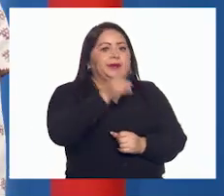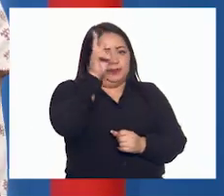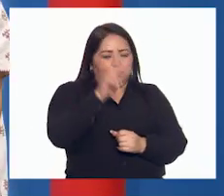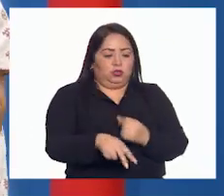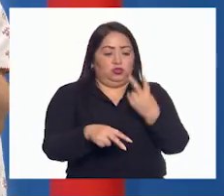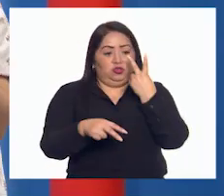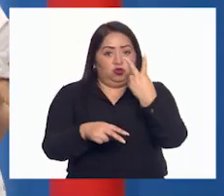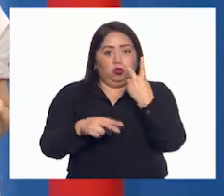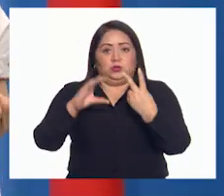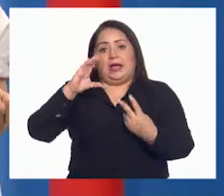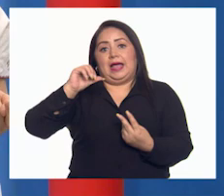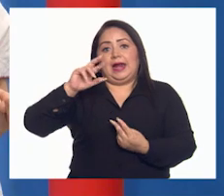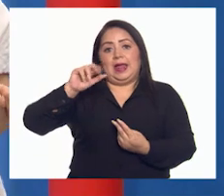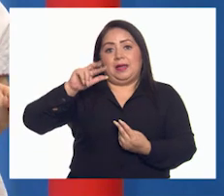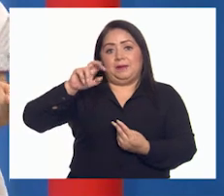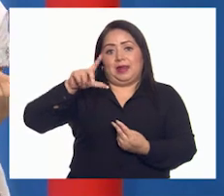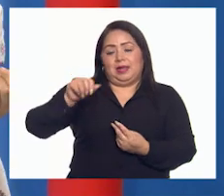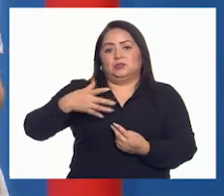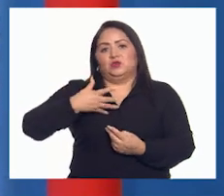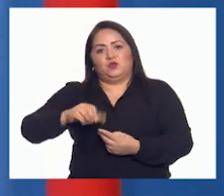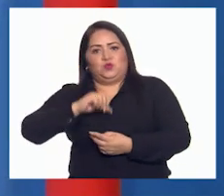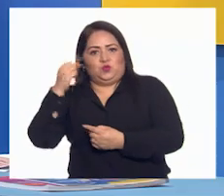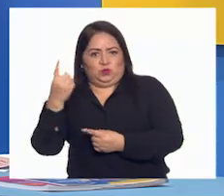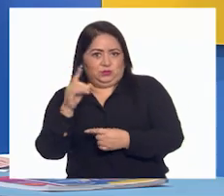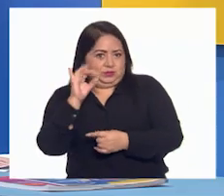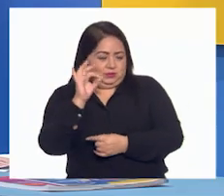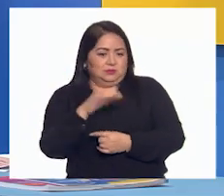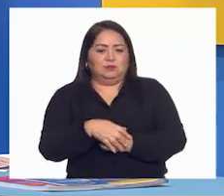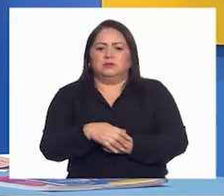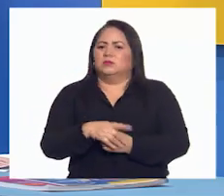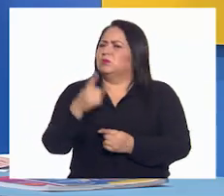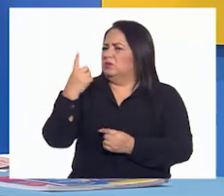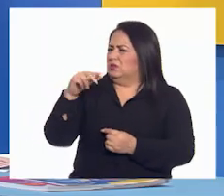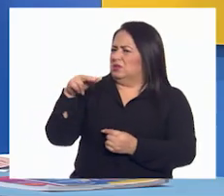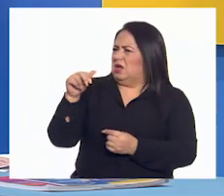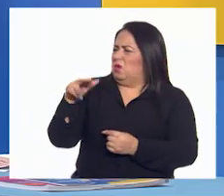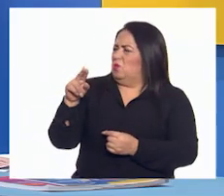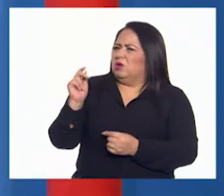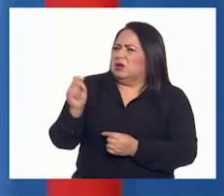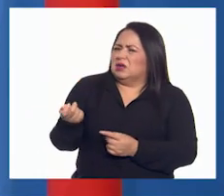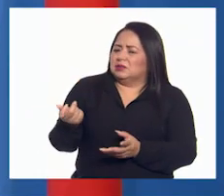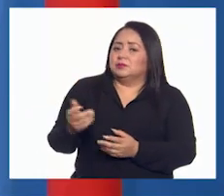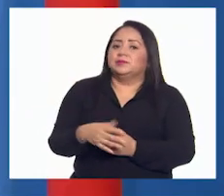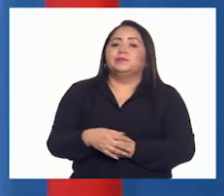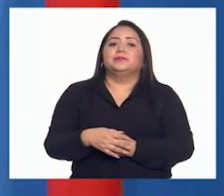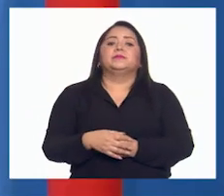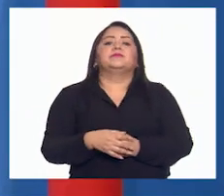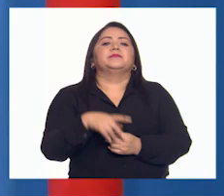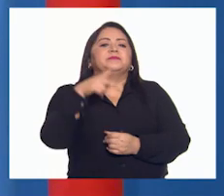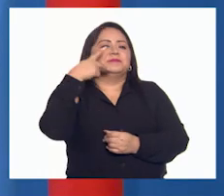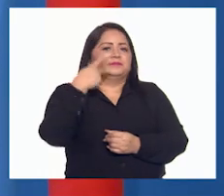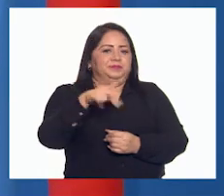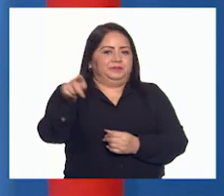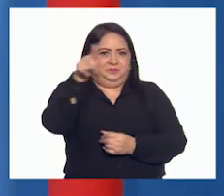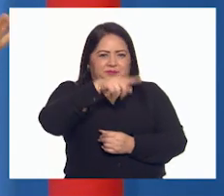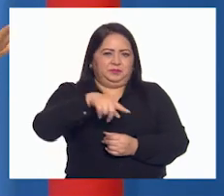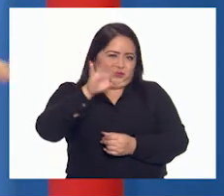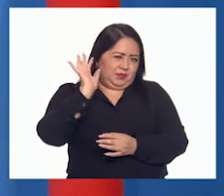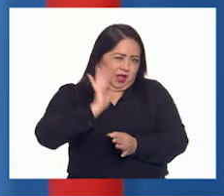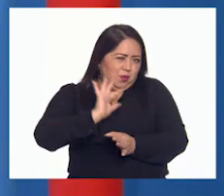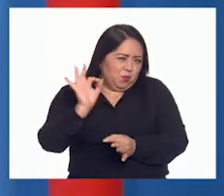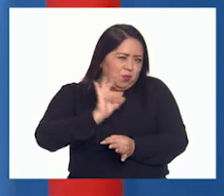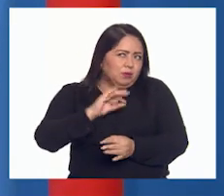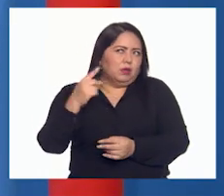2 carabelas y una nao, si somos precisos. ¿Una nao? ¿Qué es una nao? Seguramente en algún